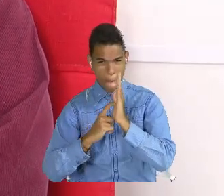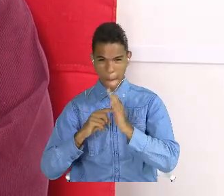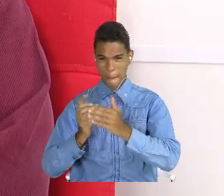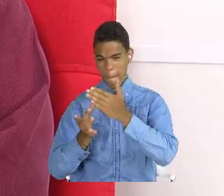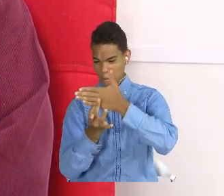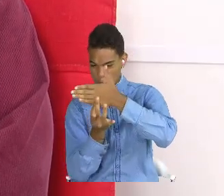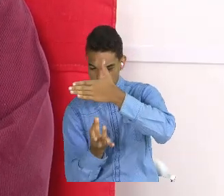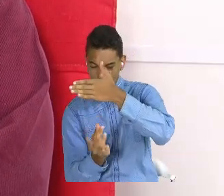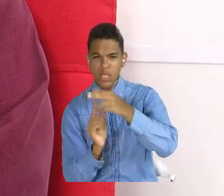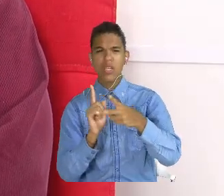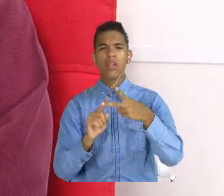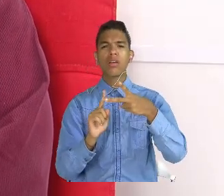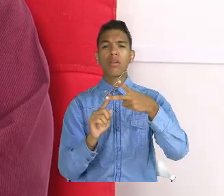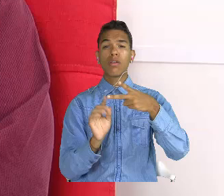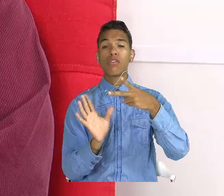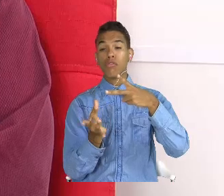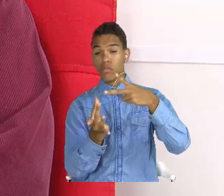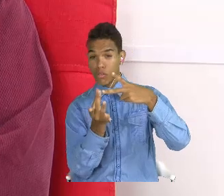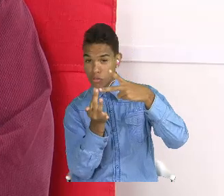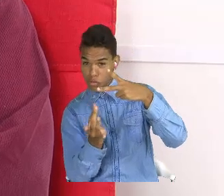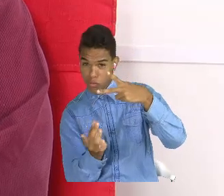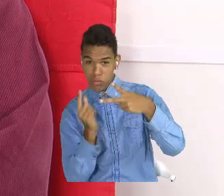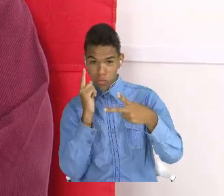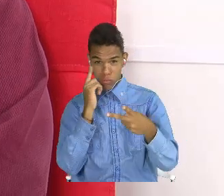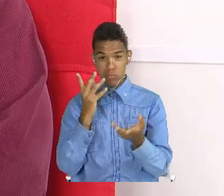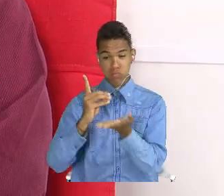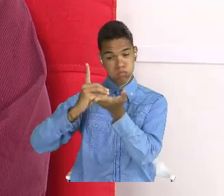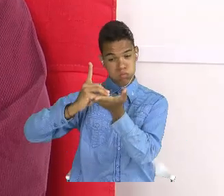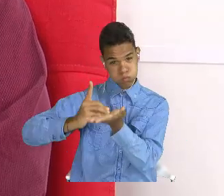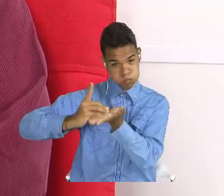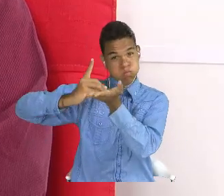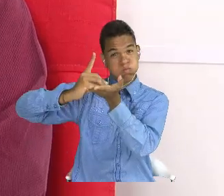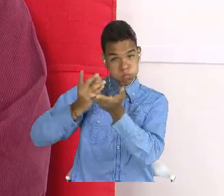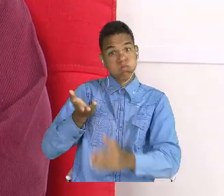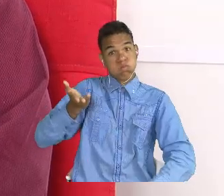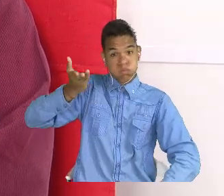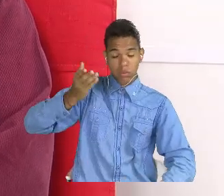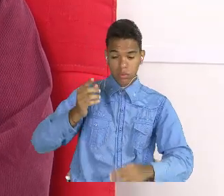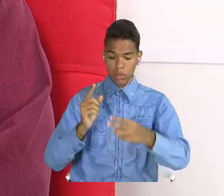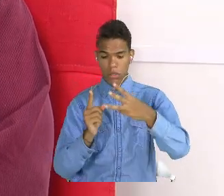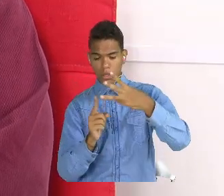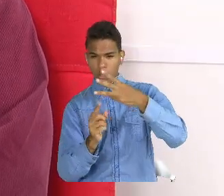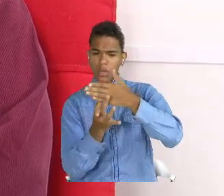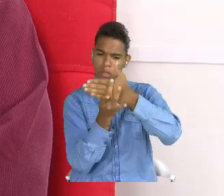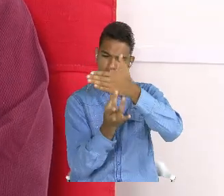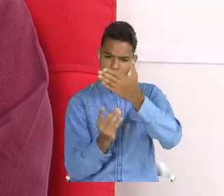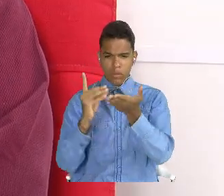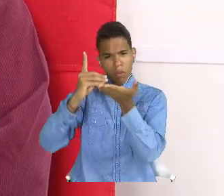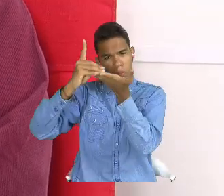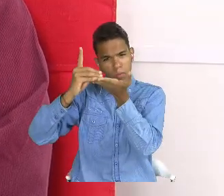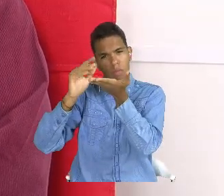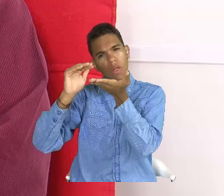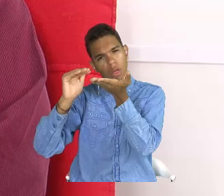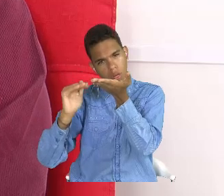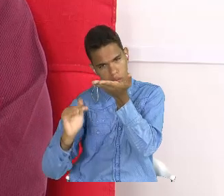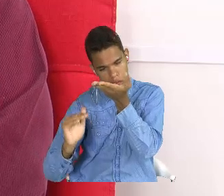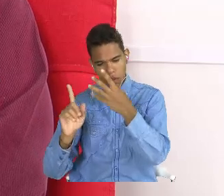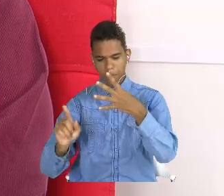colesterol de alta densidad, el colesterol de baja densidad, el colesterol de muy baja densidad y los